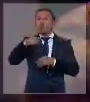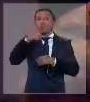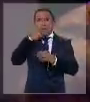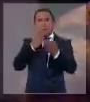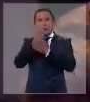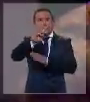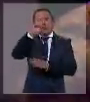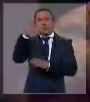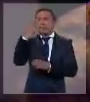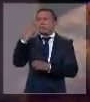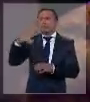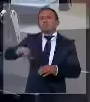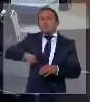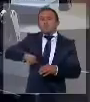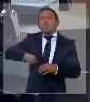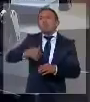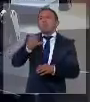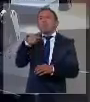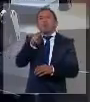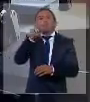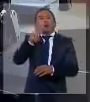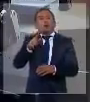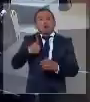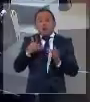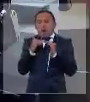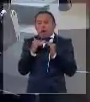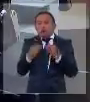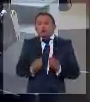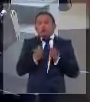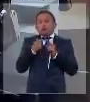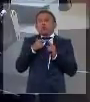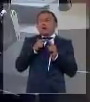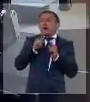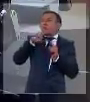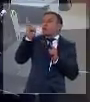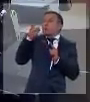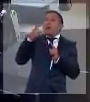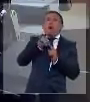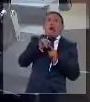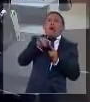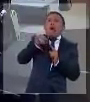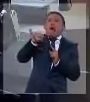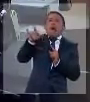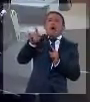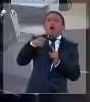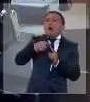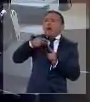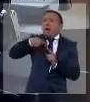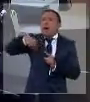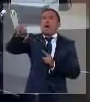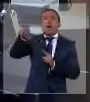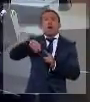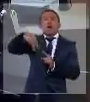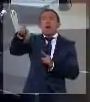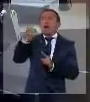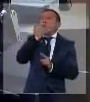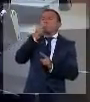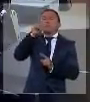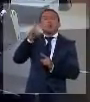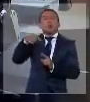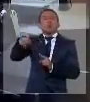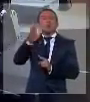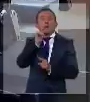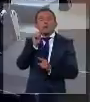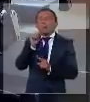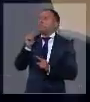falta de escuelas, ya que a mí me quedan lejos de donde vivo. ¿Cuál es su propuesta? Se la manda directo a usted. ¿Cuál es su propuesta para que estudiantes como